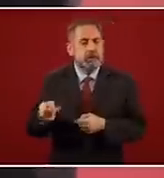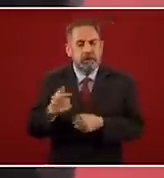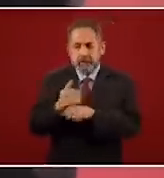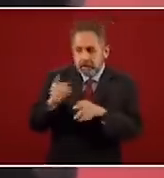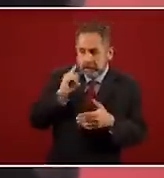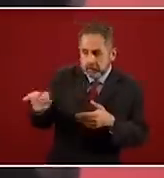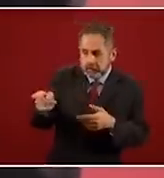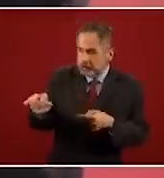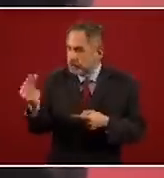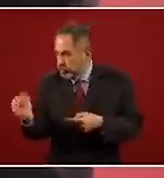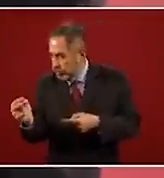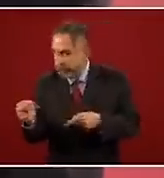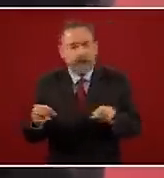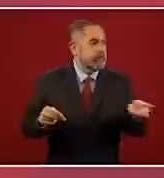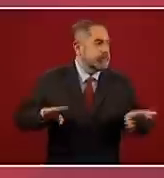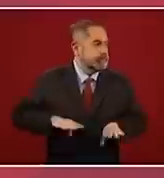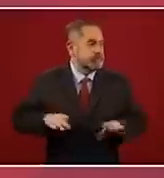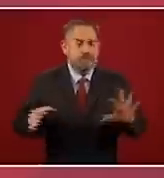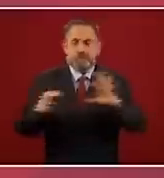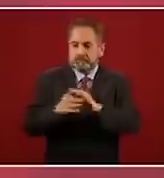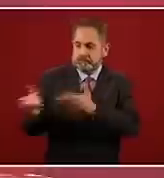y con las empresas para